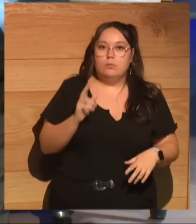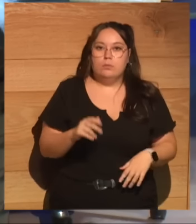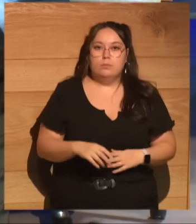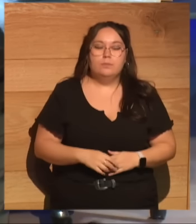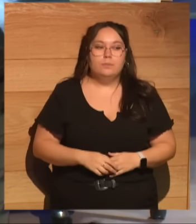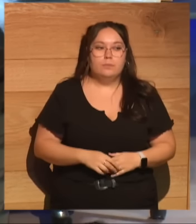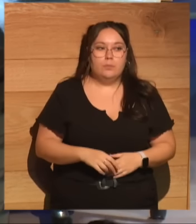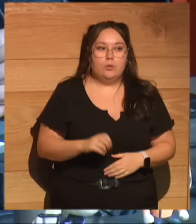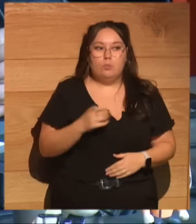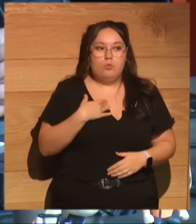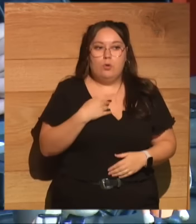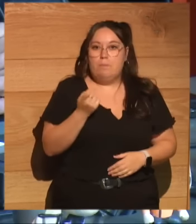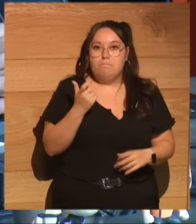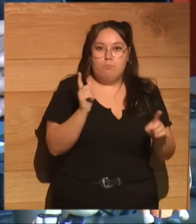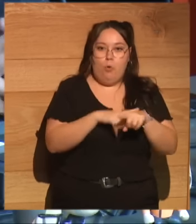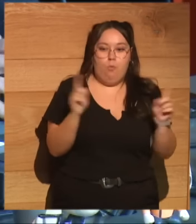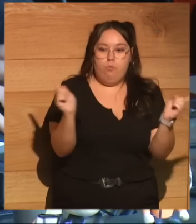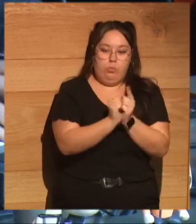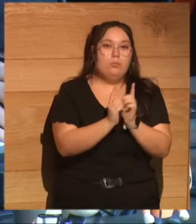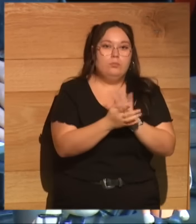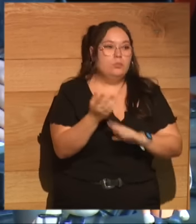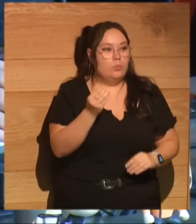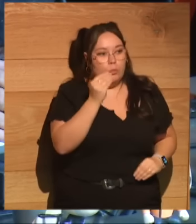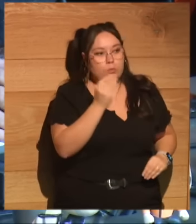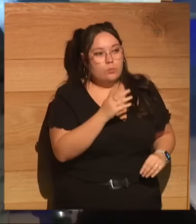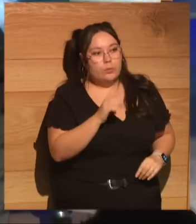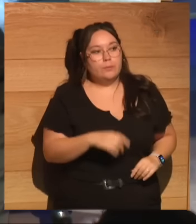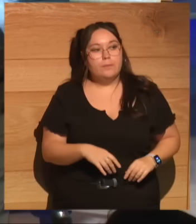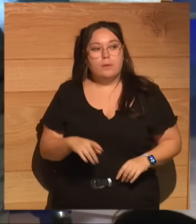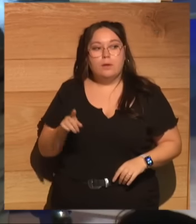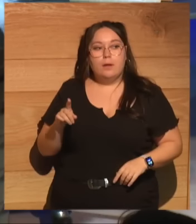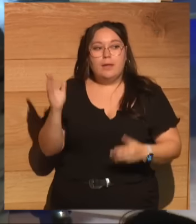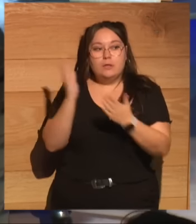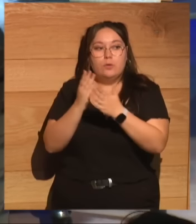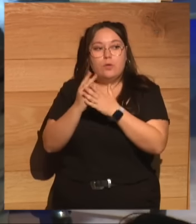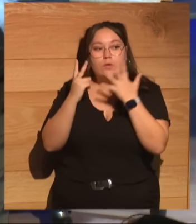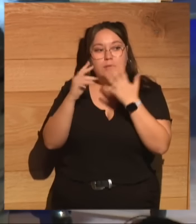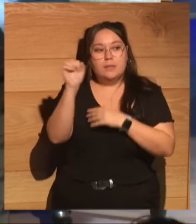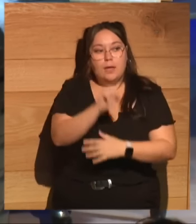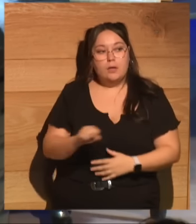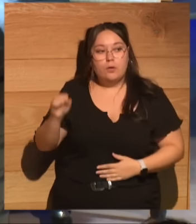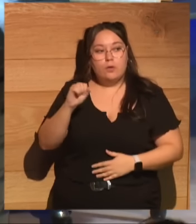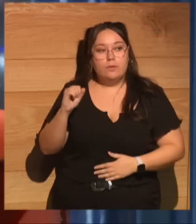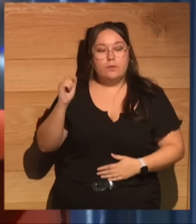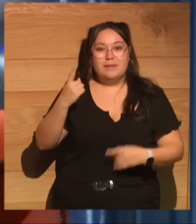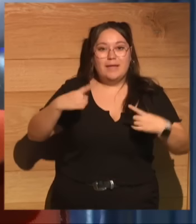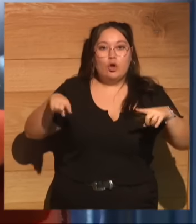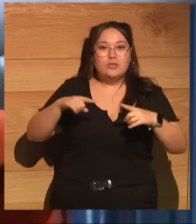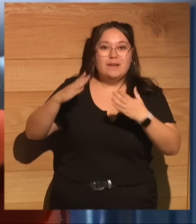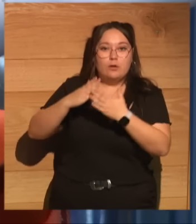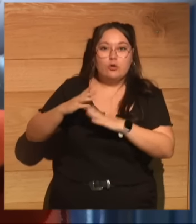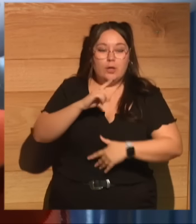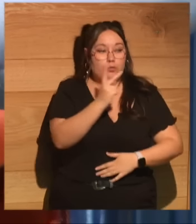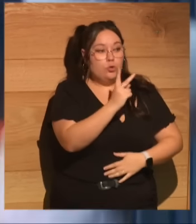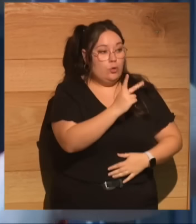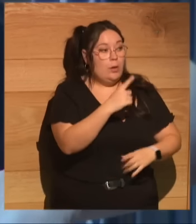en 12 compases, 16 compases, sí. Es algo inaudito. En lugar de vosotros, el que ha estudiado 7 años de conservatorio, y vosotros dos que os